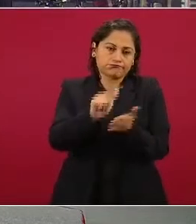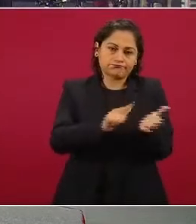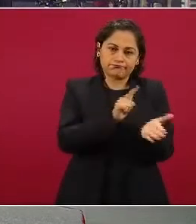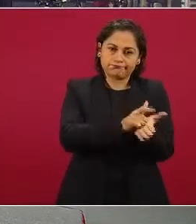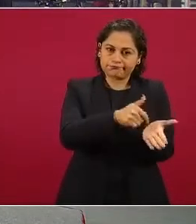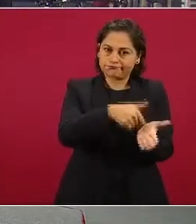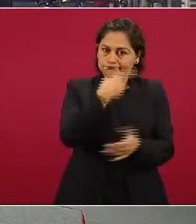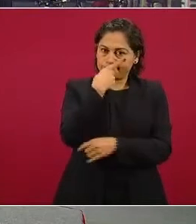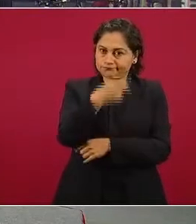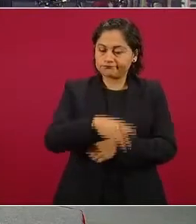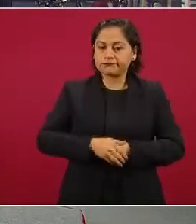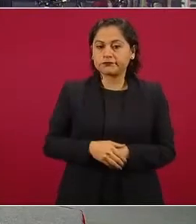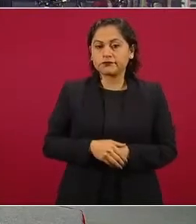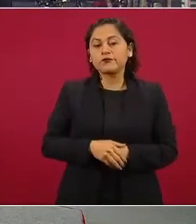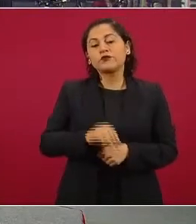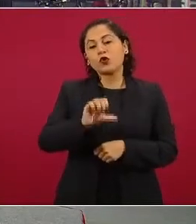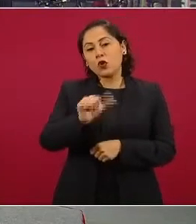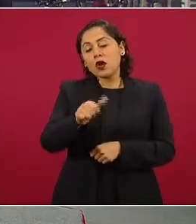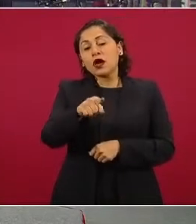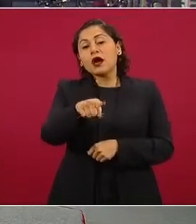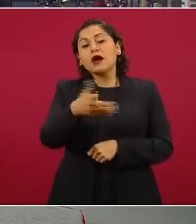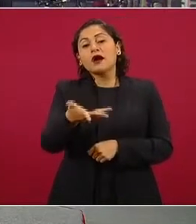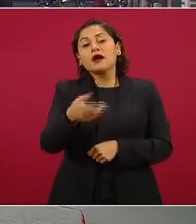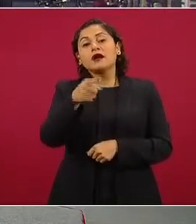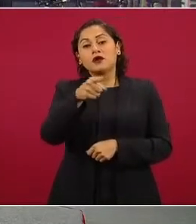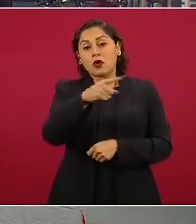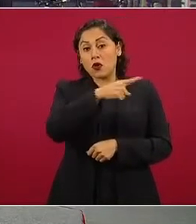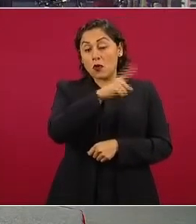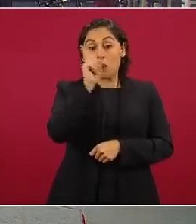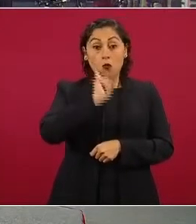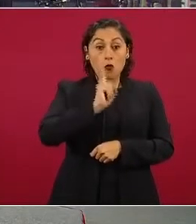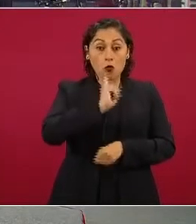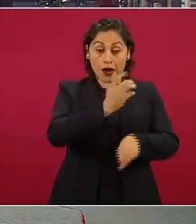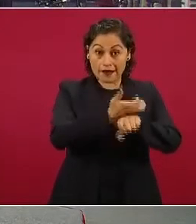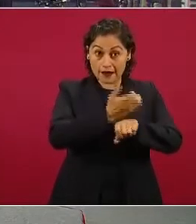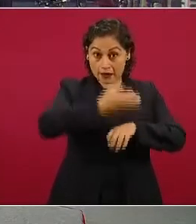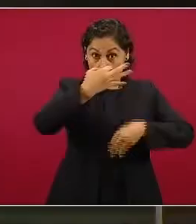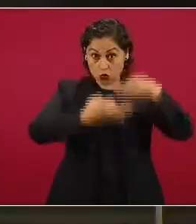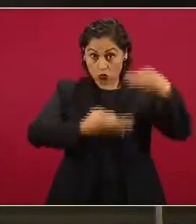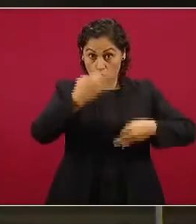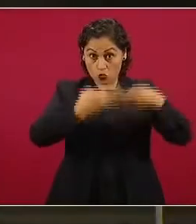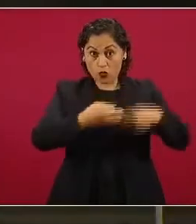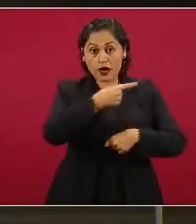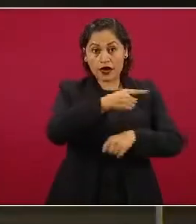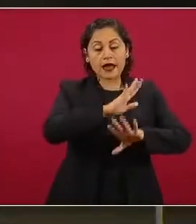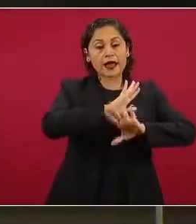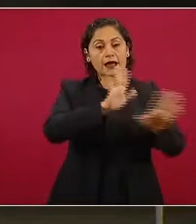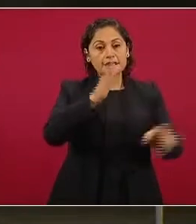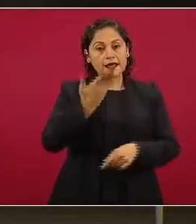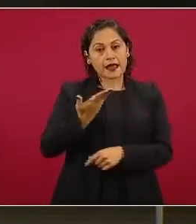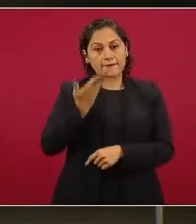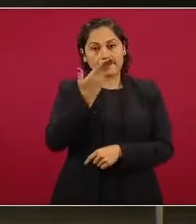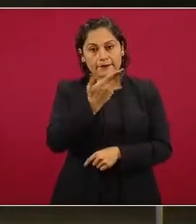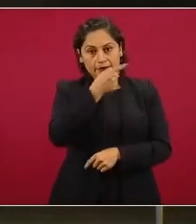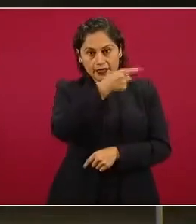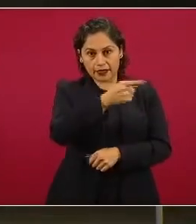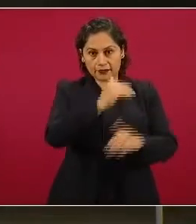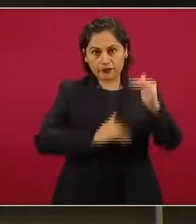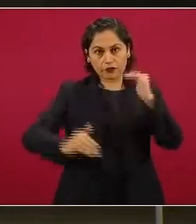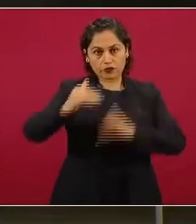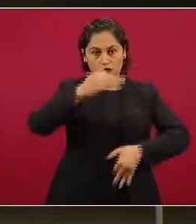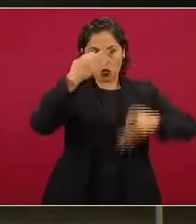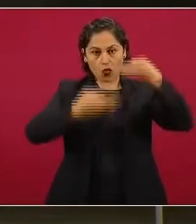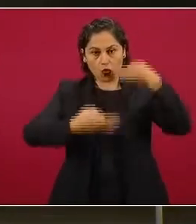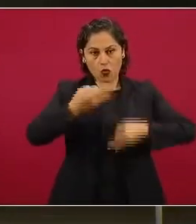También la jueza del caso, ella allá en Estados Unidos solicitó que el fiscal general de Estados Unidos le fuera a informar el por qué se